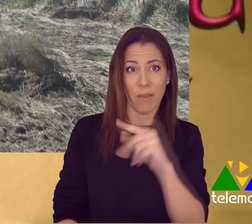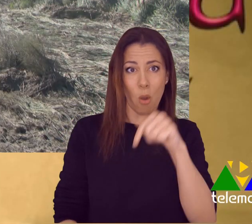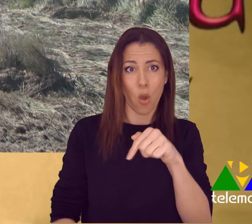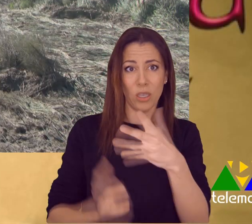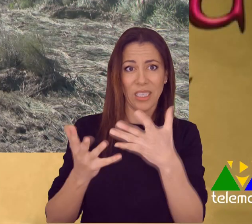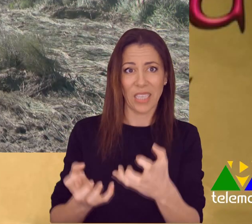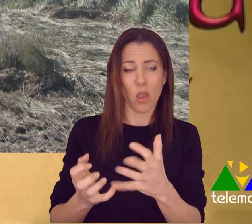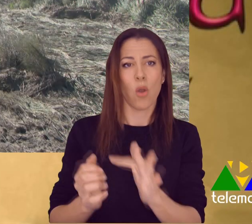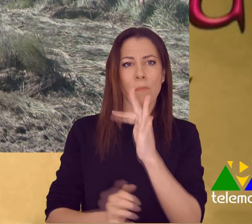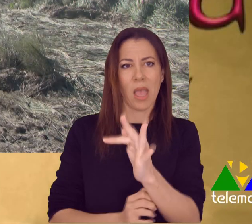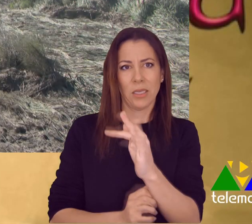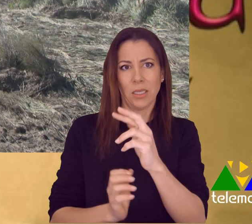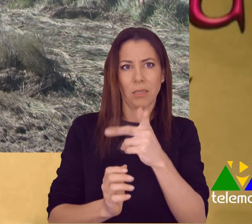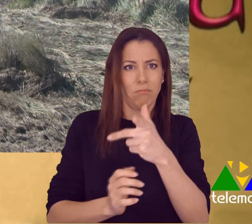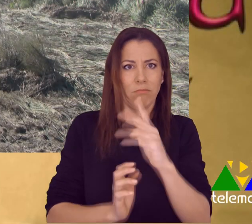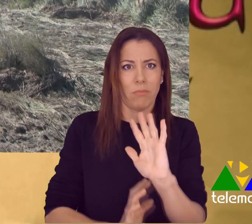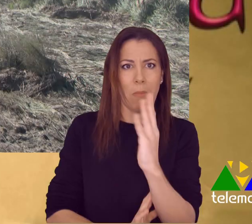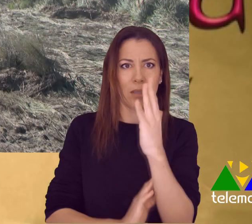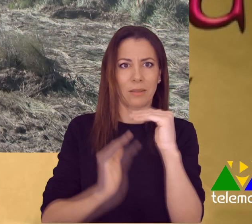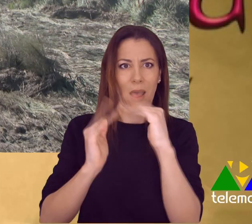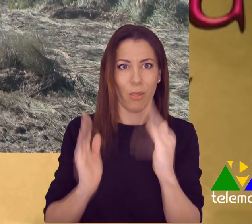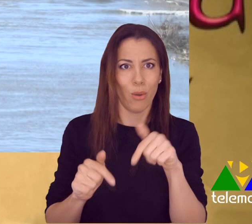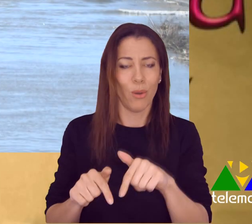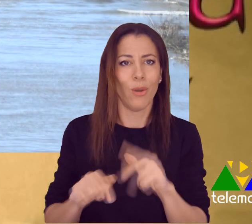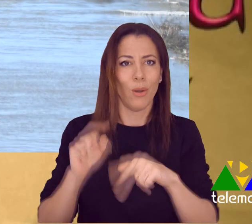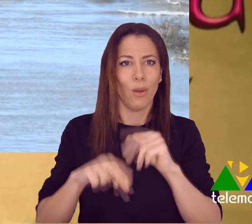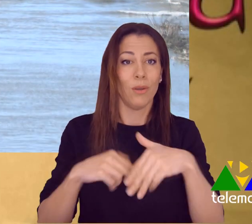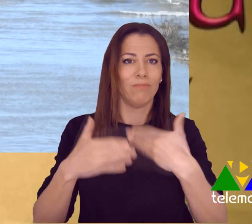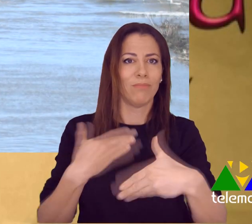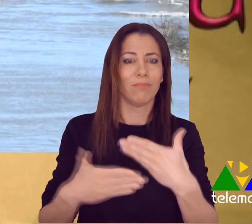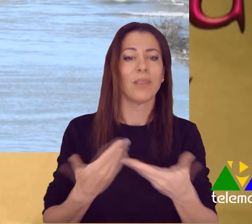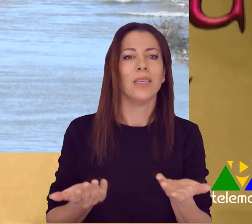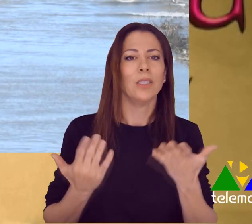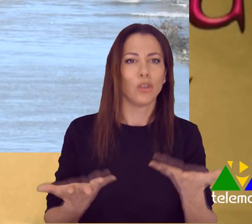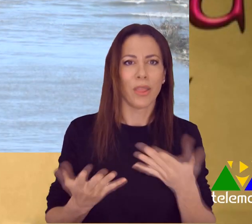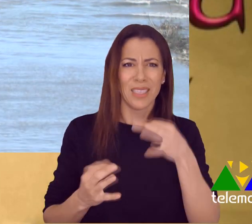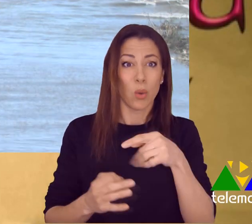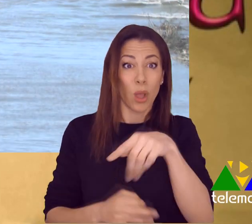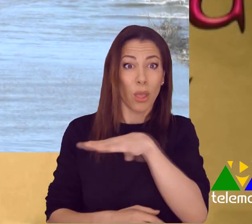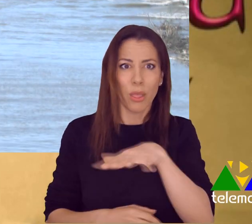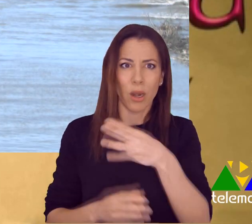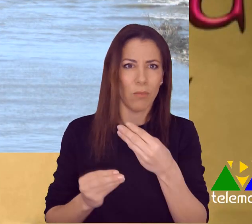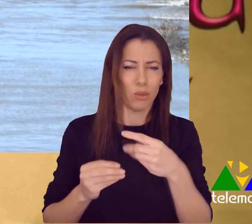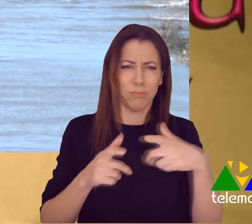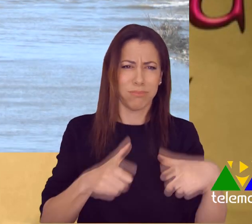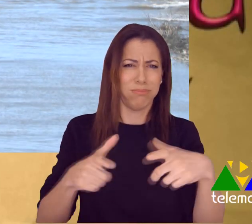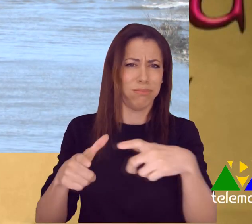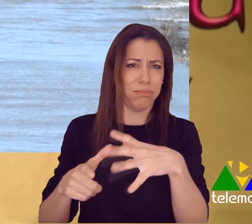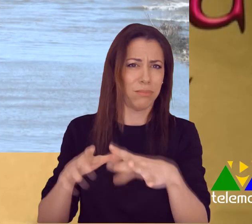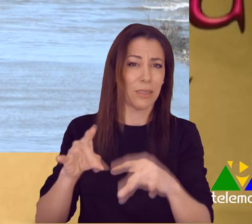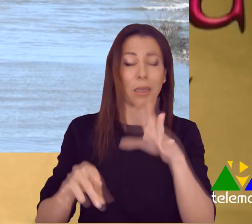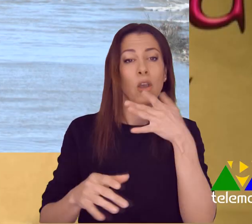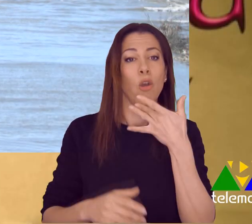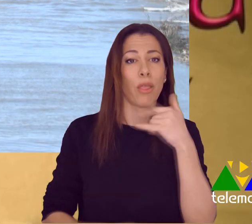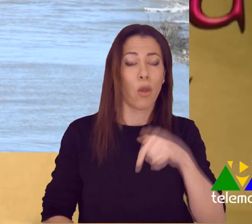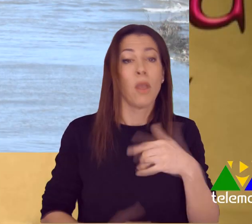y plantado, ¿no? En esa época habría más zonas pantanosas, albuferas y tal, que lo que conocemos hoy.